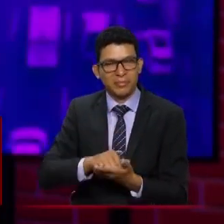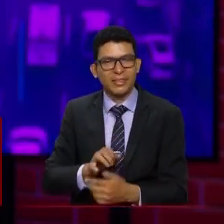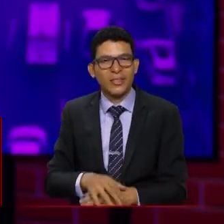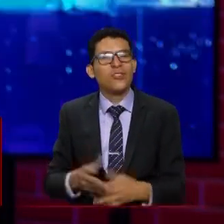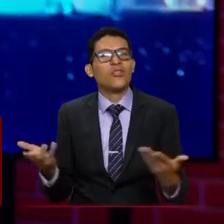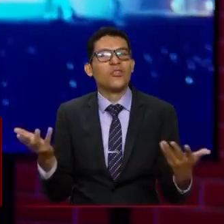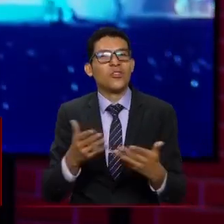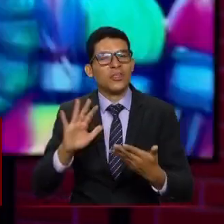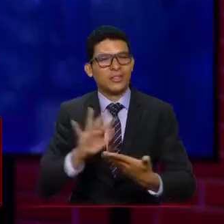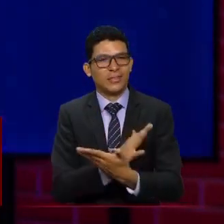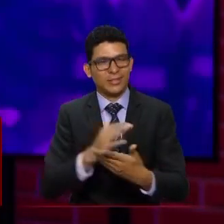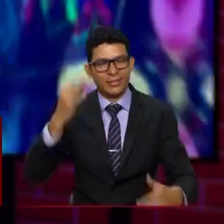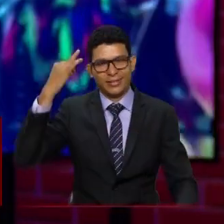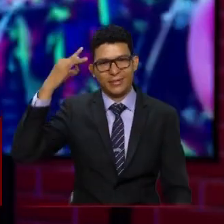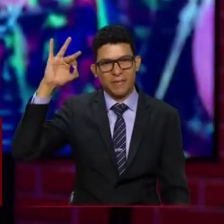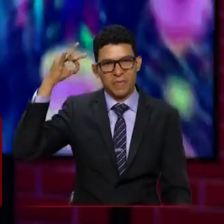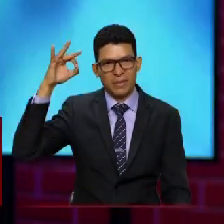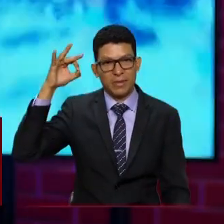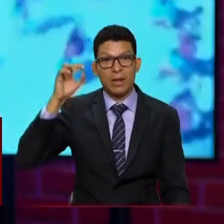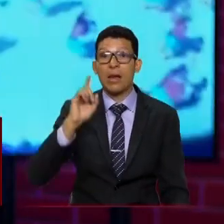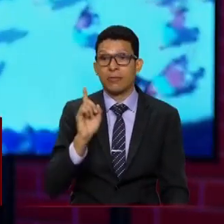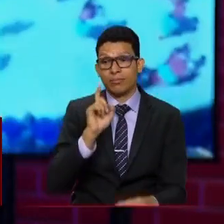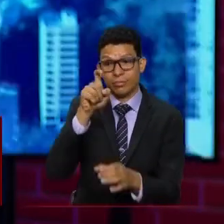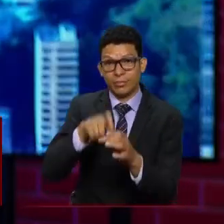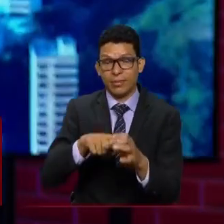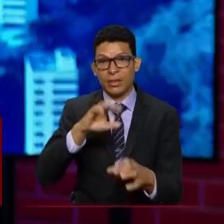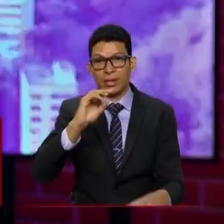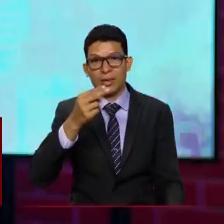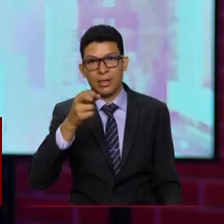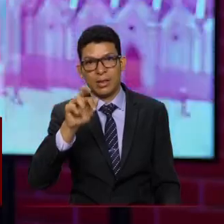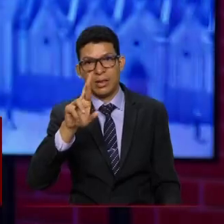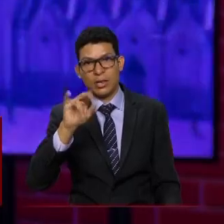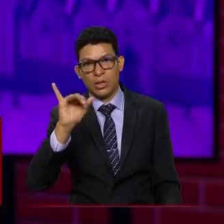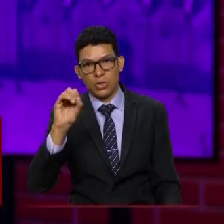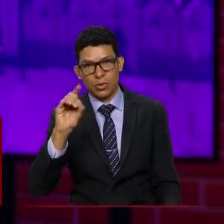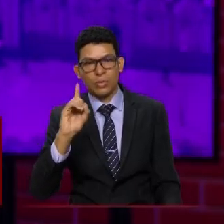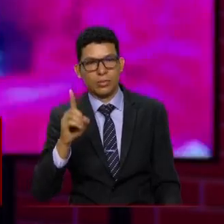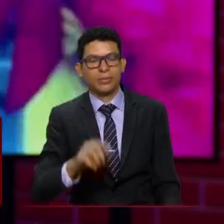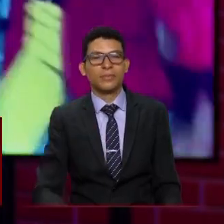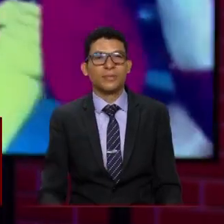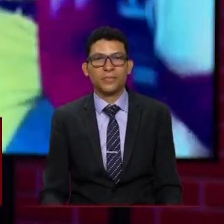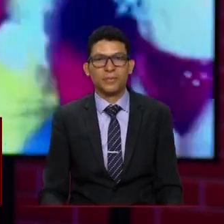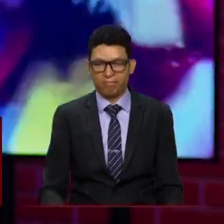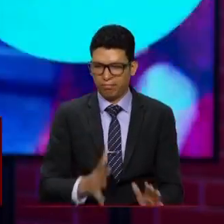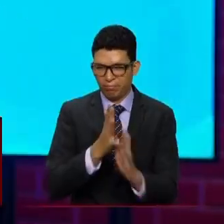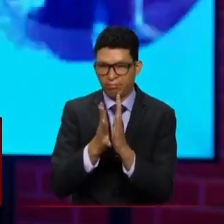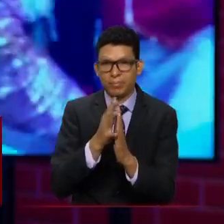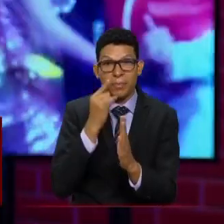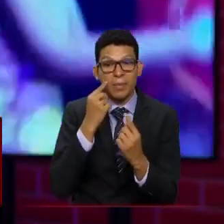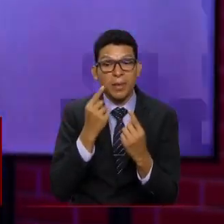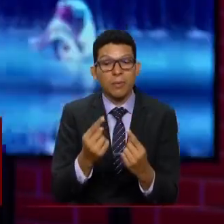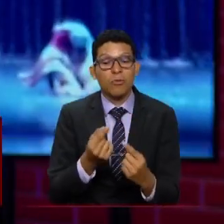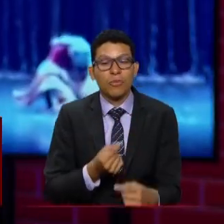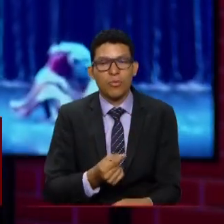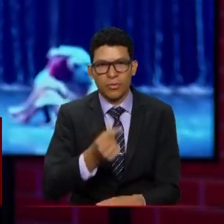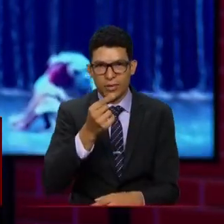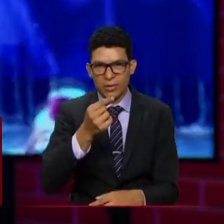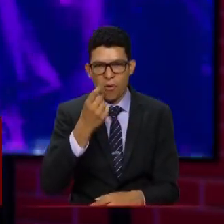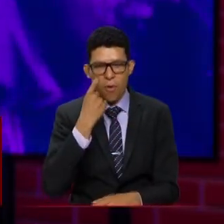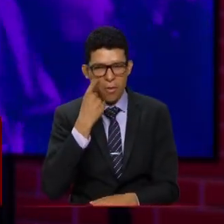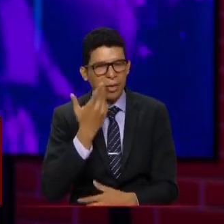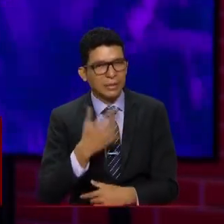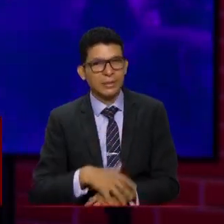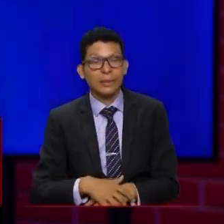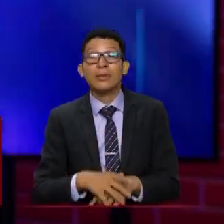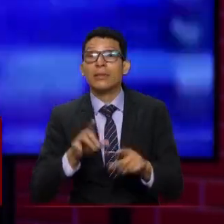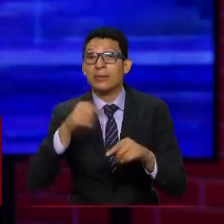en Palmira y en el que estará el Charrito Negro y Edwin Villor. Los esperamos en nuestro tablero de Échele Ojo y les recomendamos